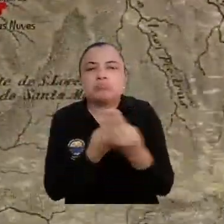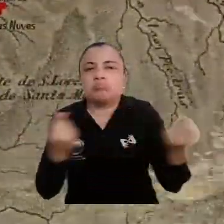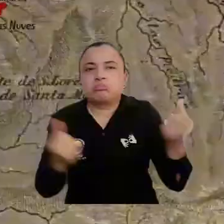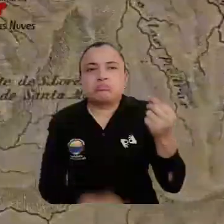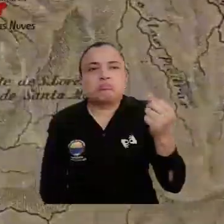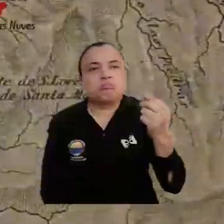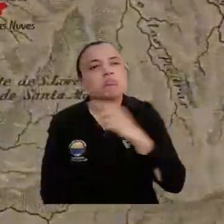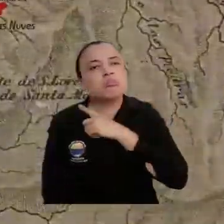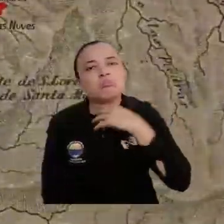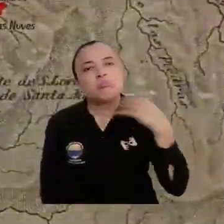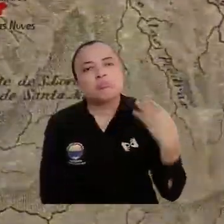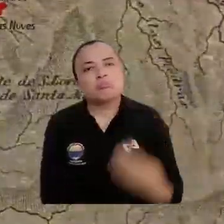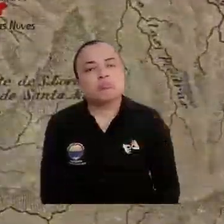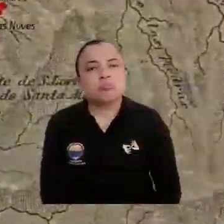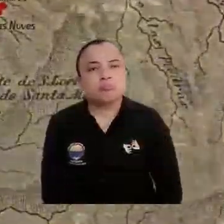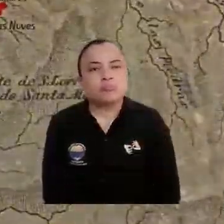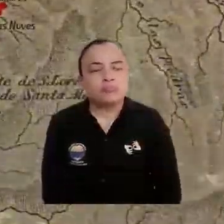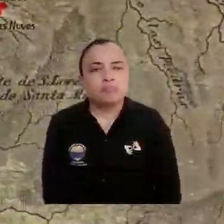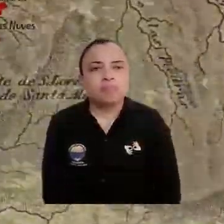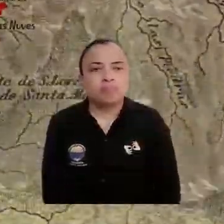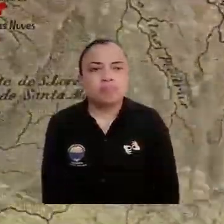económica.